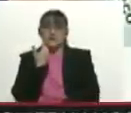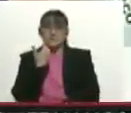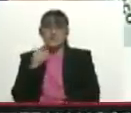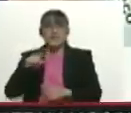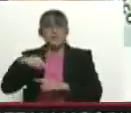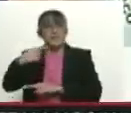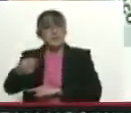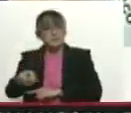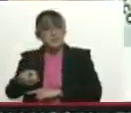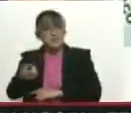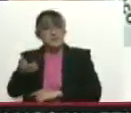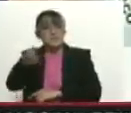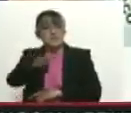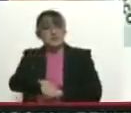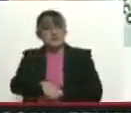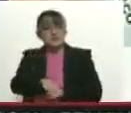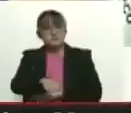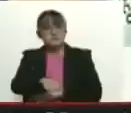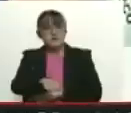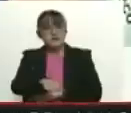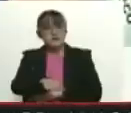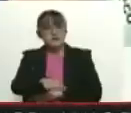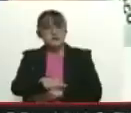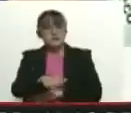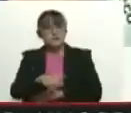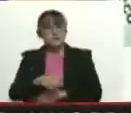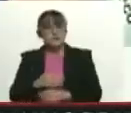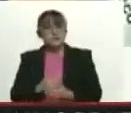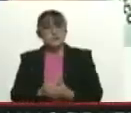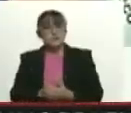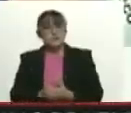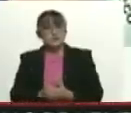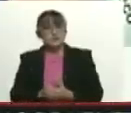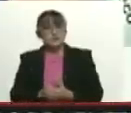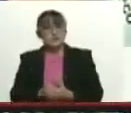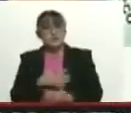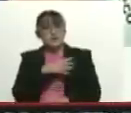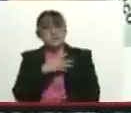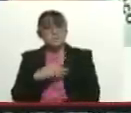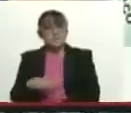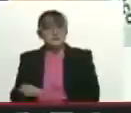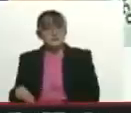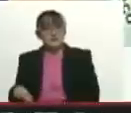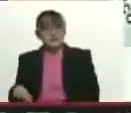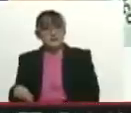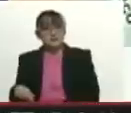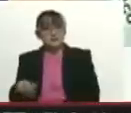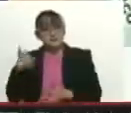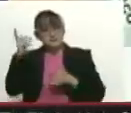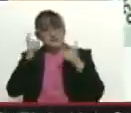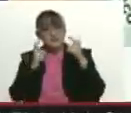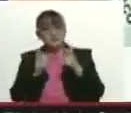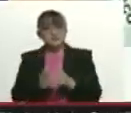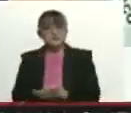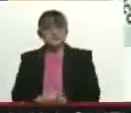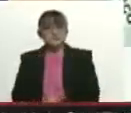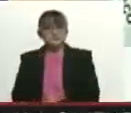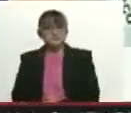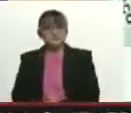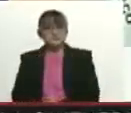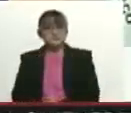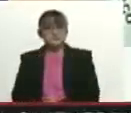posterior fallecimiento muy temprano del presidente Hugo Chávez,